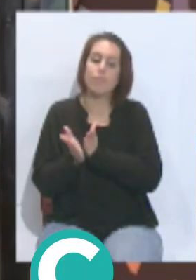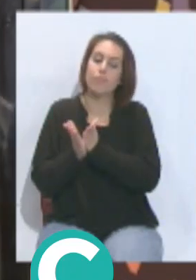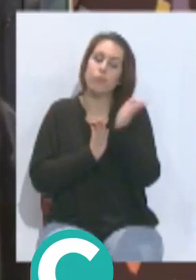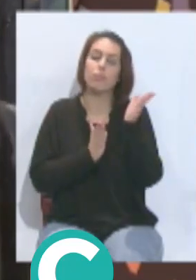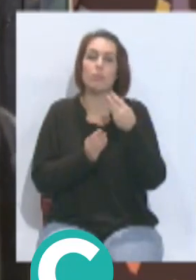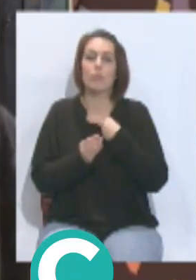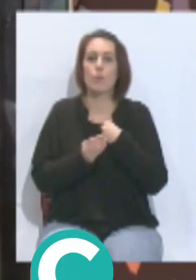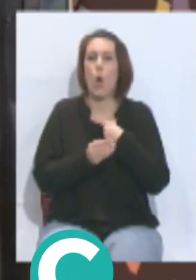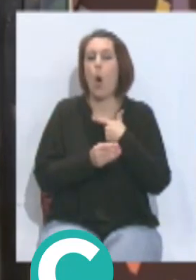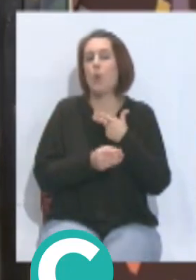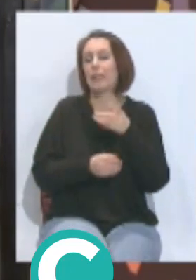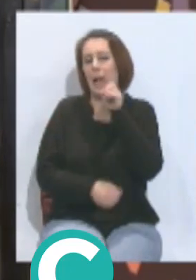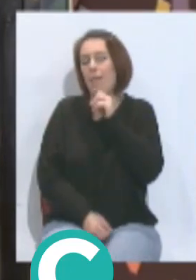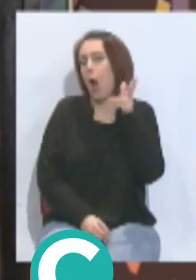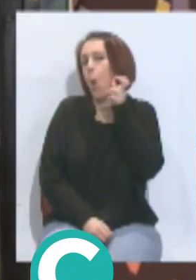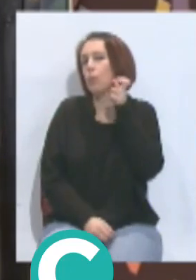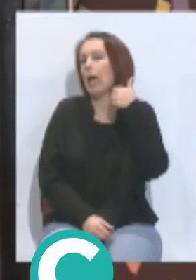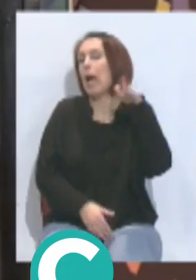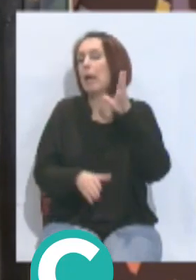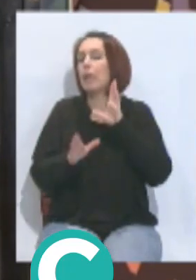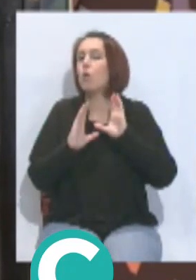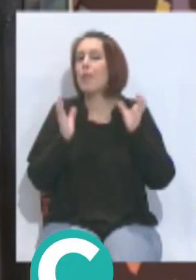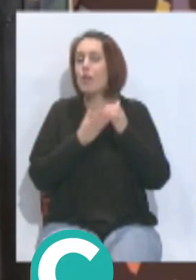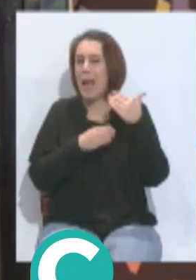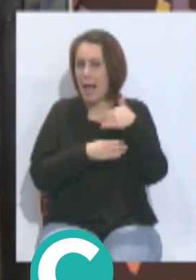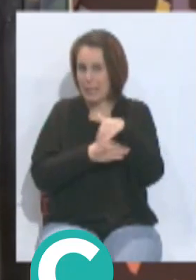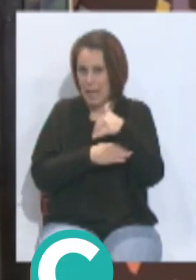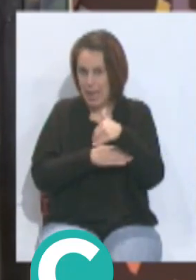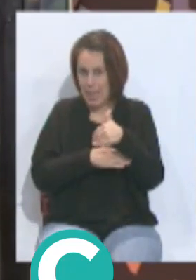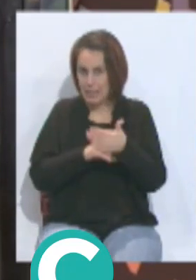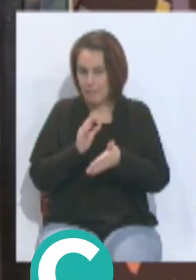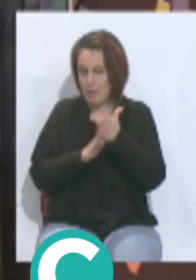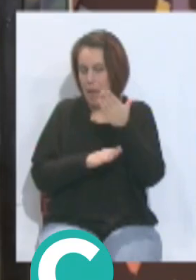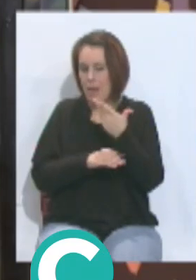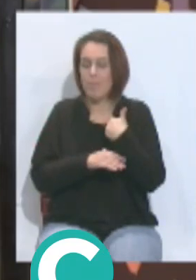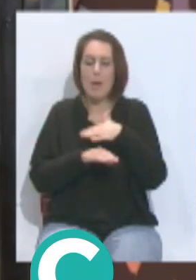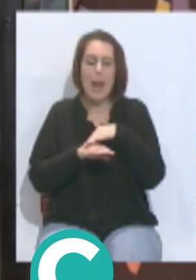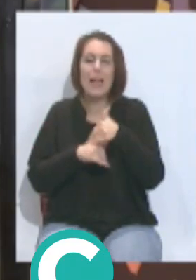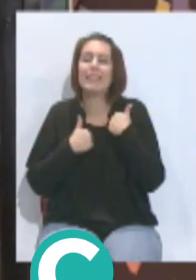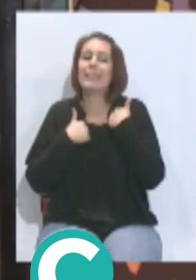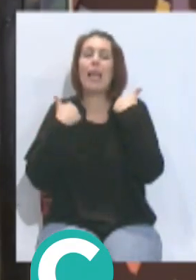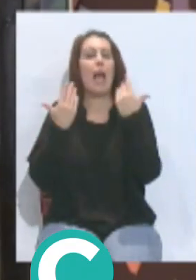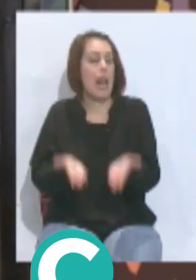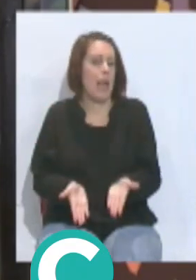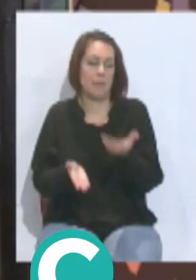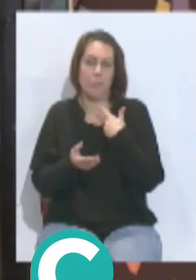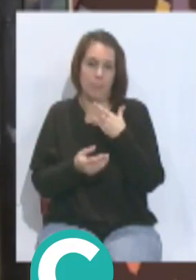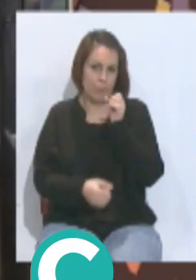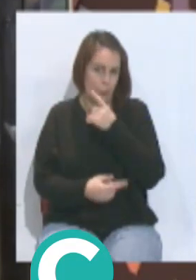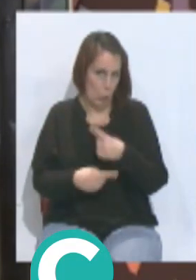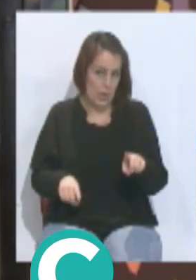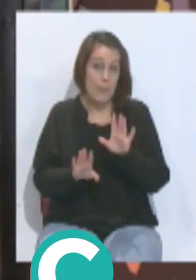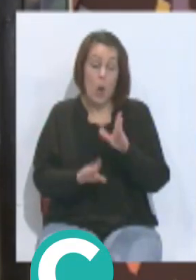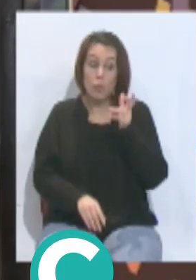alternativa a la de escuchar las coplas de aquellas agrupaciones callejeras que van a salir a regalar sus repertorios. Pero